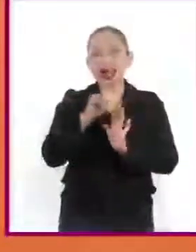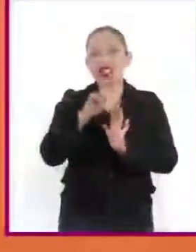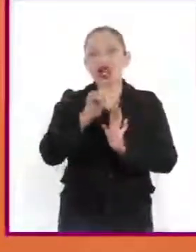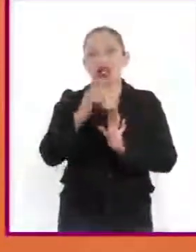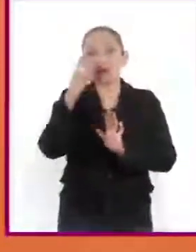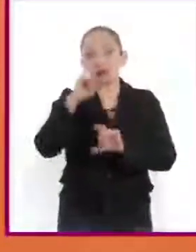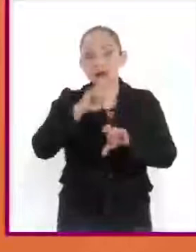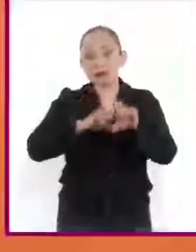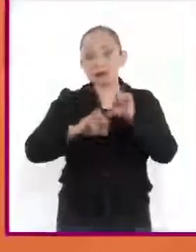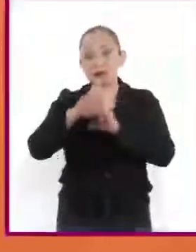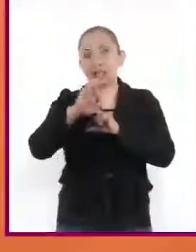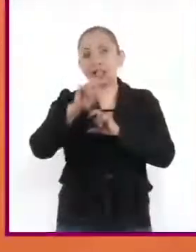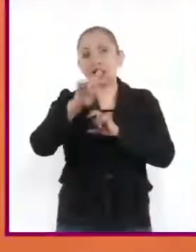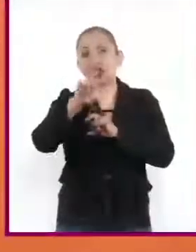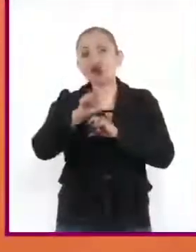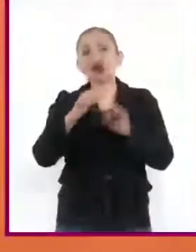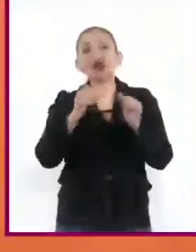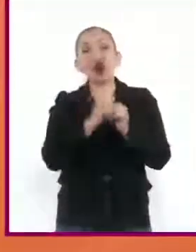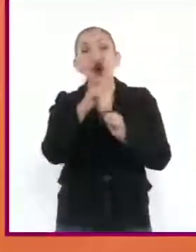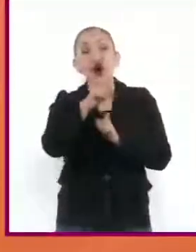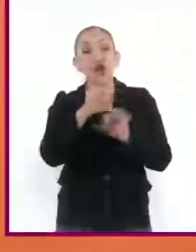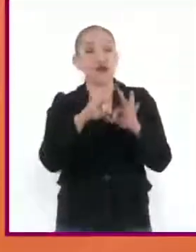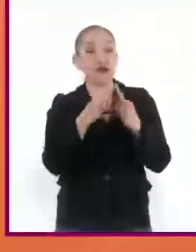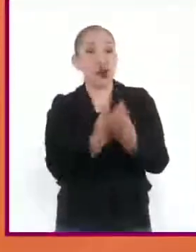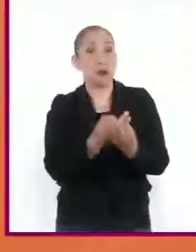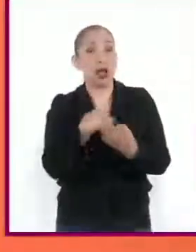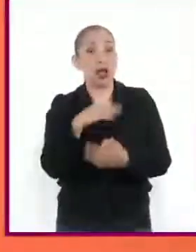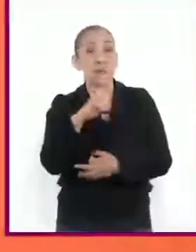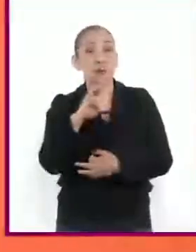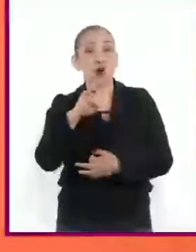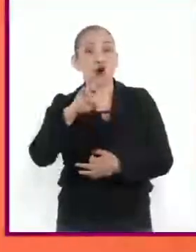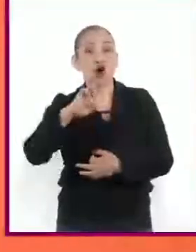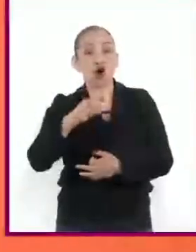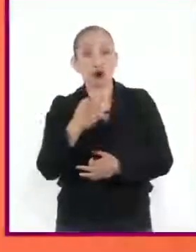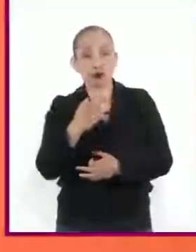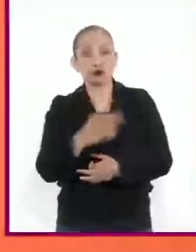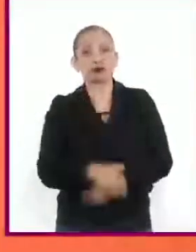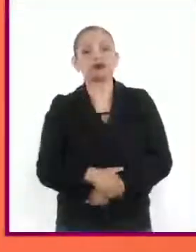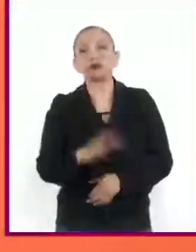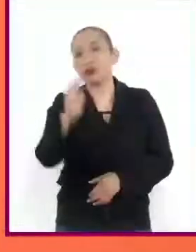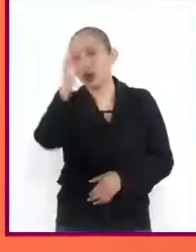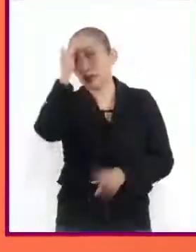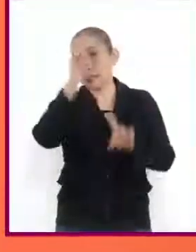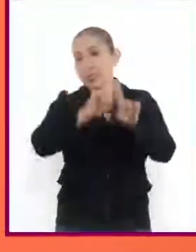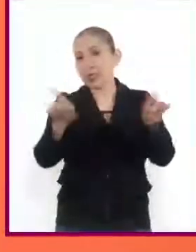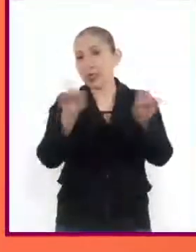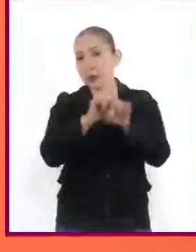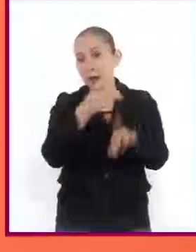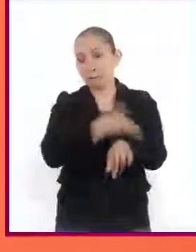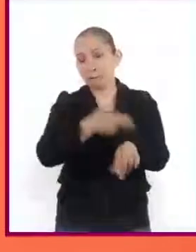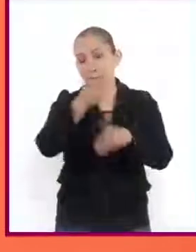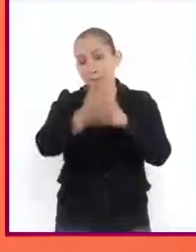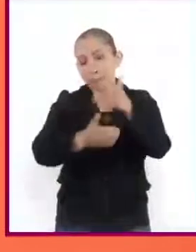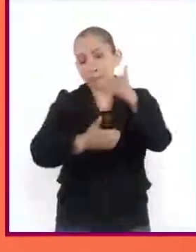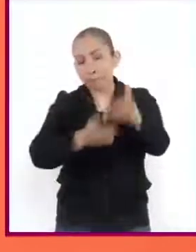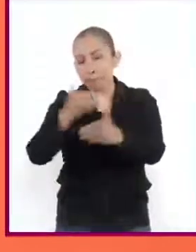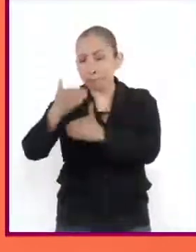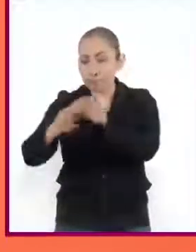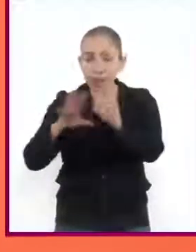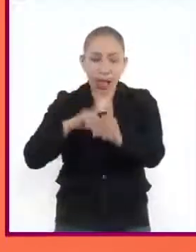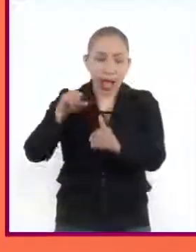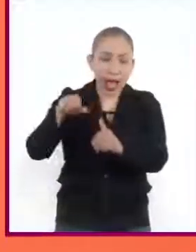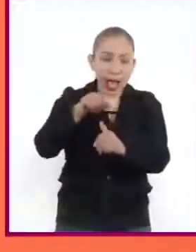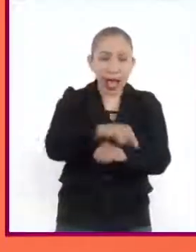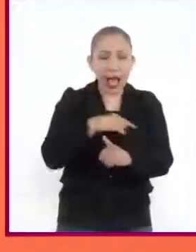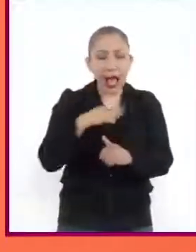en reacciones redox mediante el modelo de Bohr. Conoceremos diferentes procesos en los que intervienen